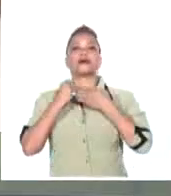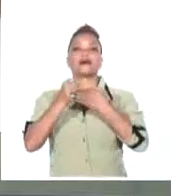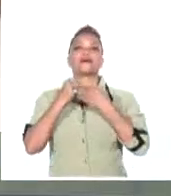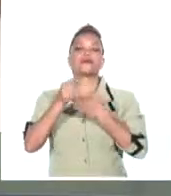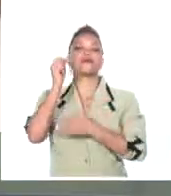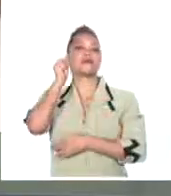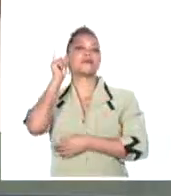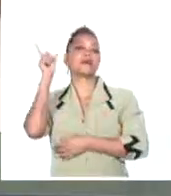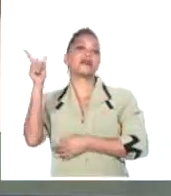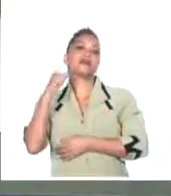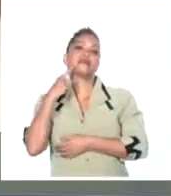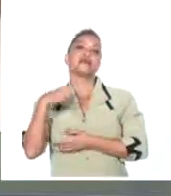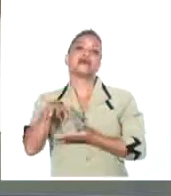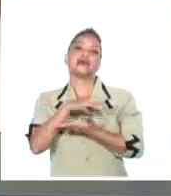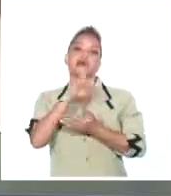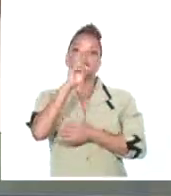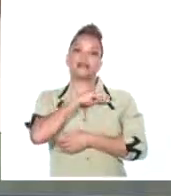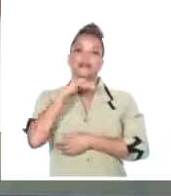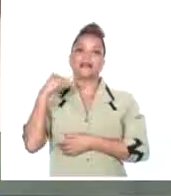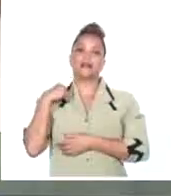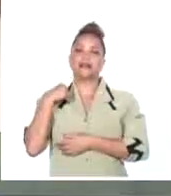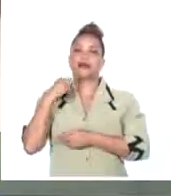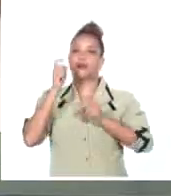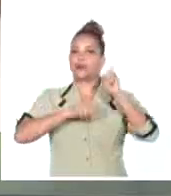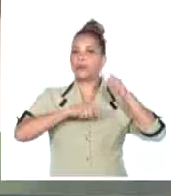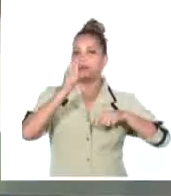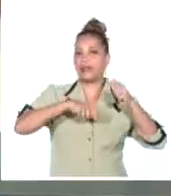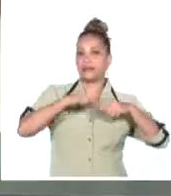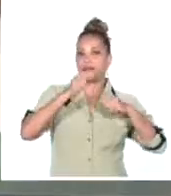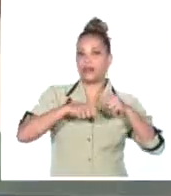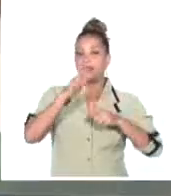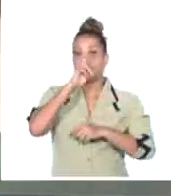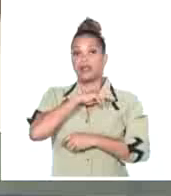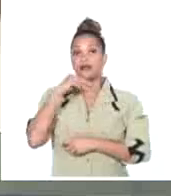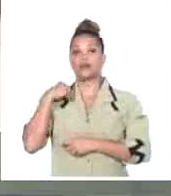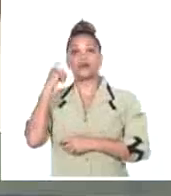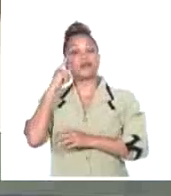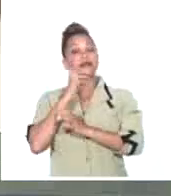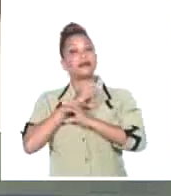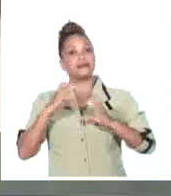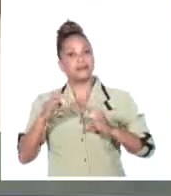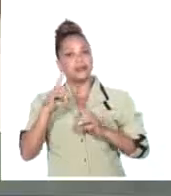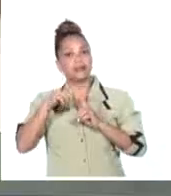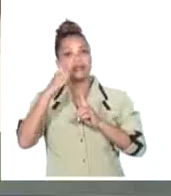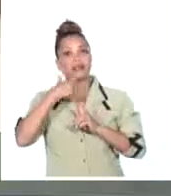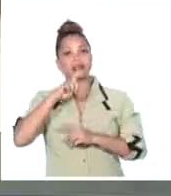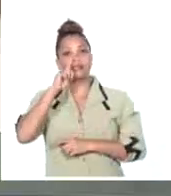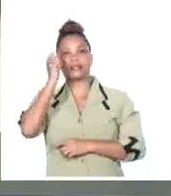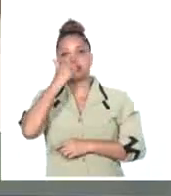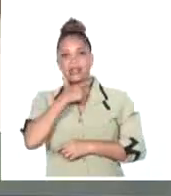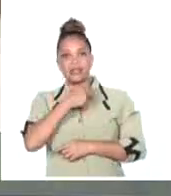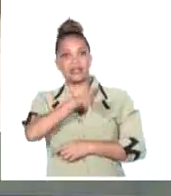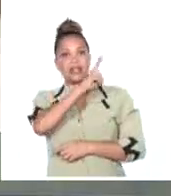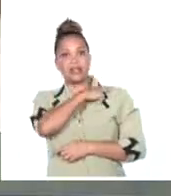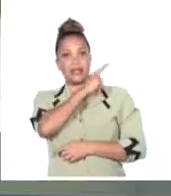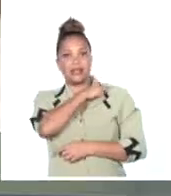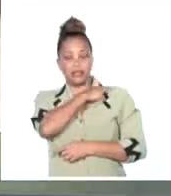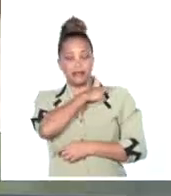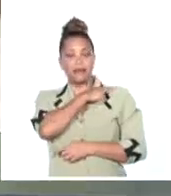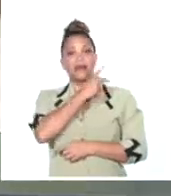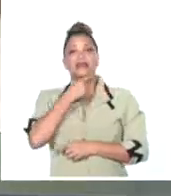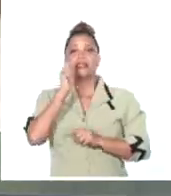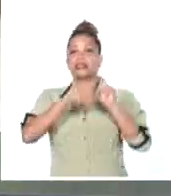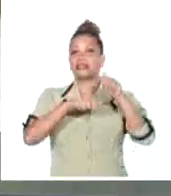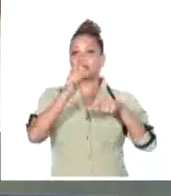de la urología laparoscópica. A propósito, la doctora en ciencias Tania González, jefa del Servicio de Urología del Centro Nacional de Cirugía de